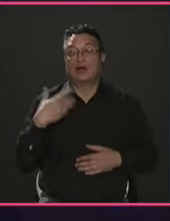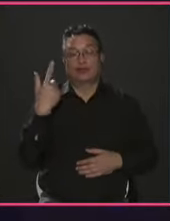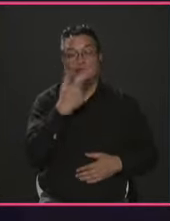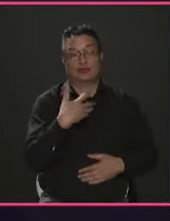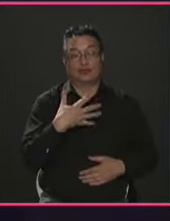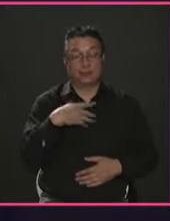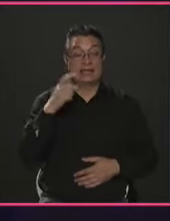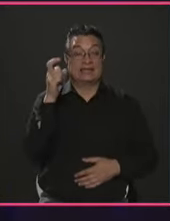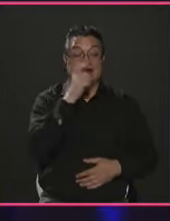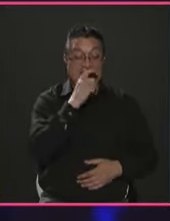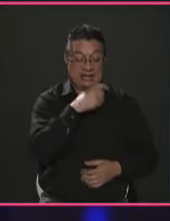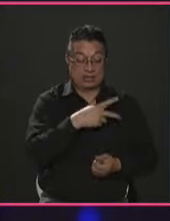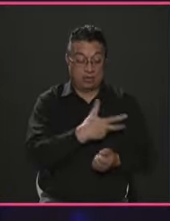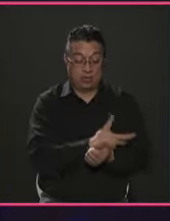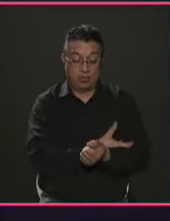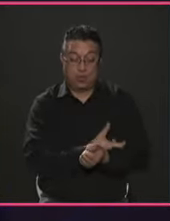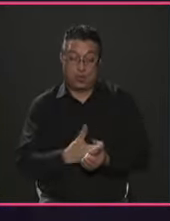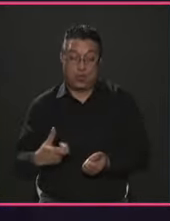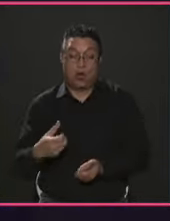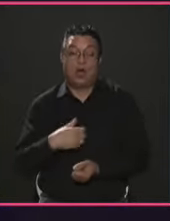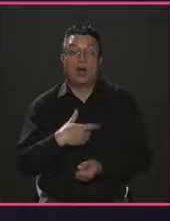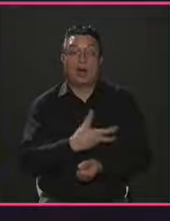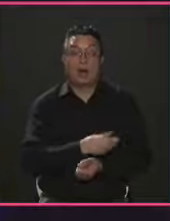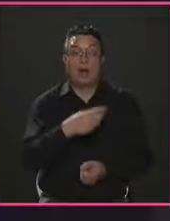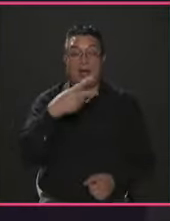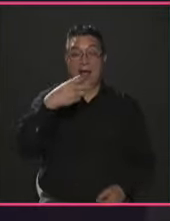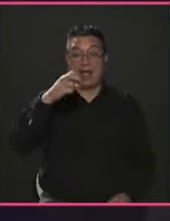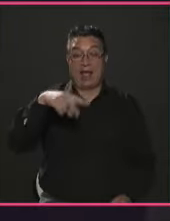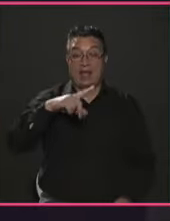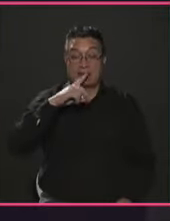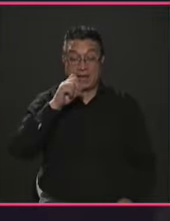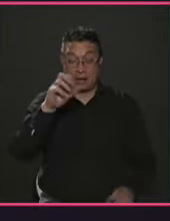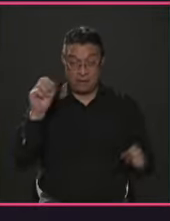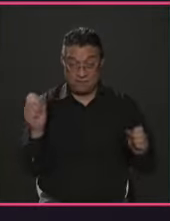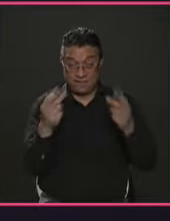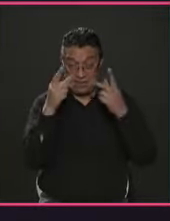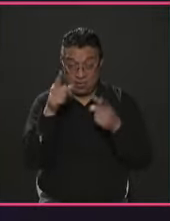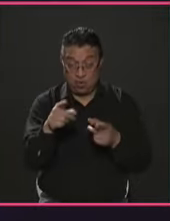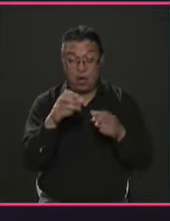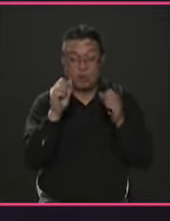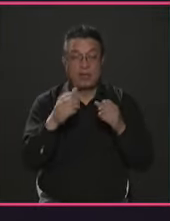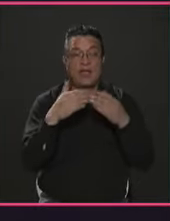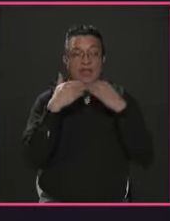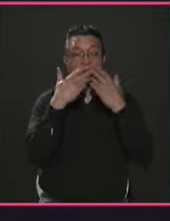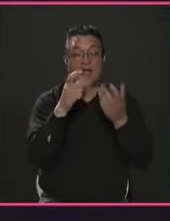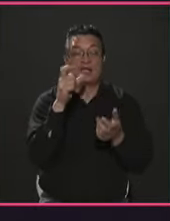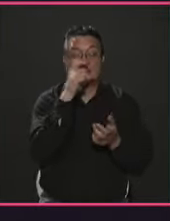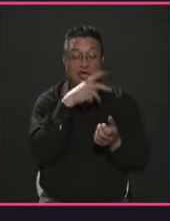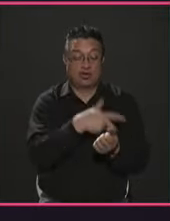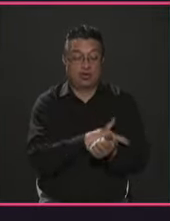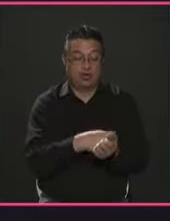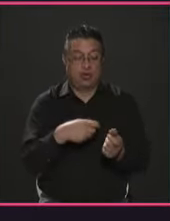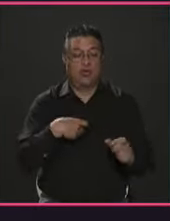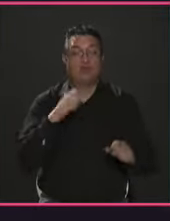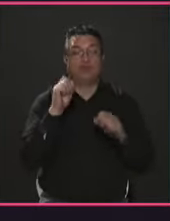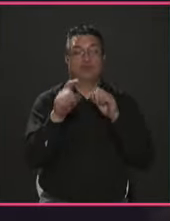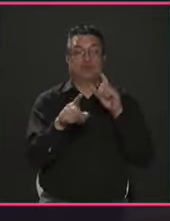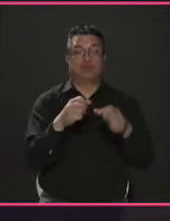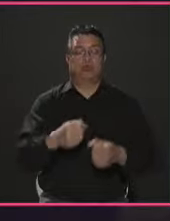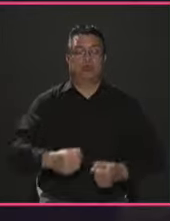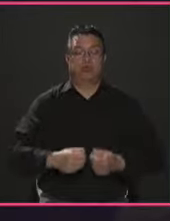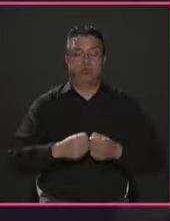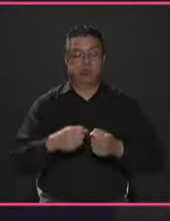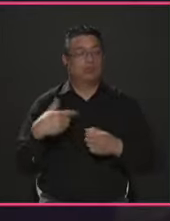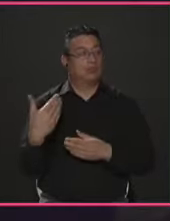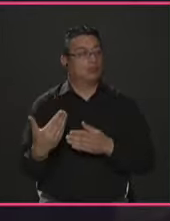sacamos sangre de una persona que ha tenido una infección de antivirus y que la ha sobrevivido le podemos entregar esta sangre que está lleno de anticuerpos a una persona que está